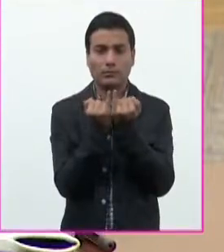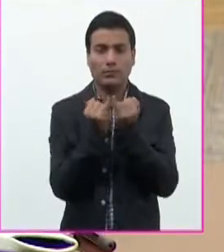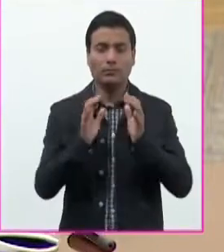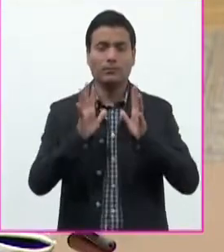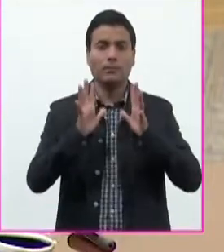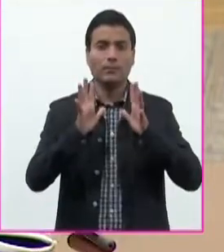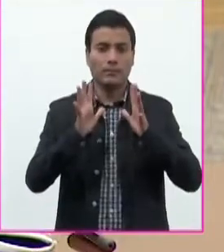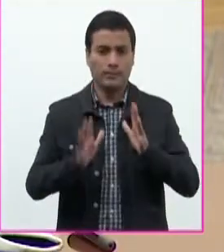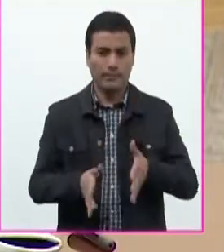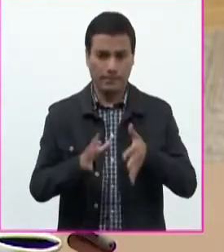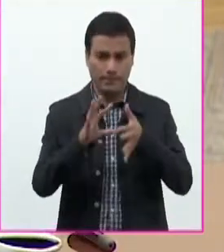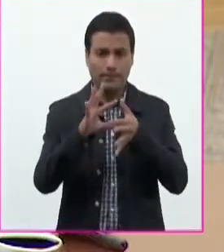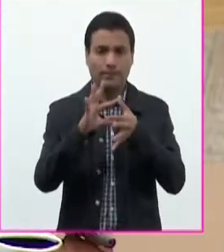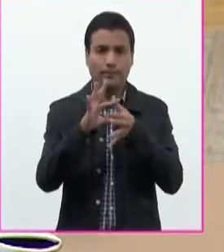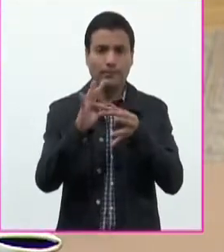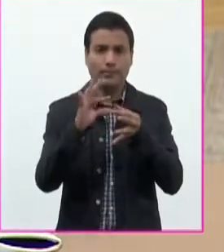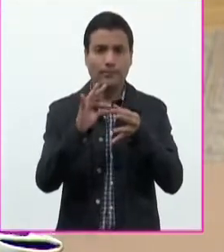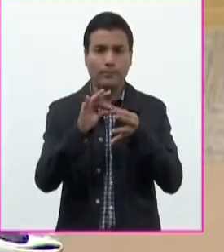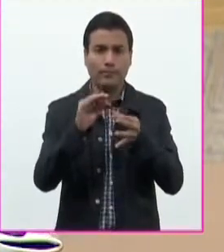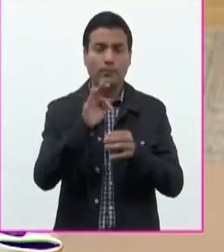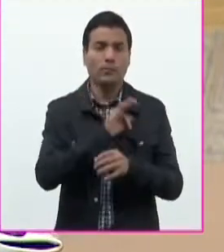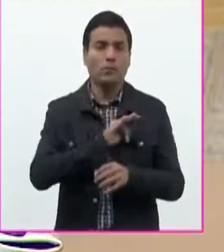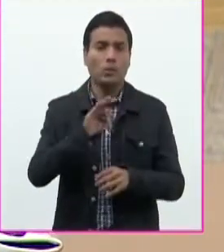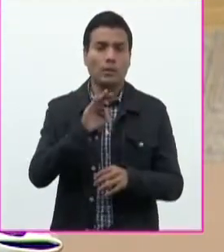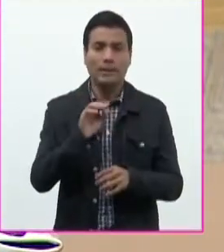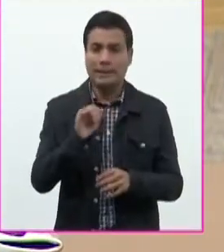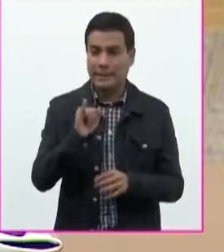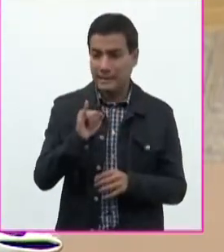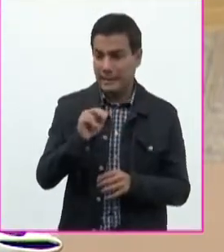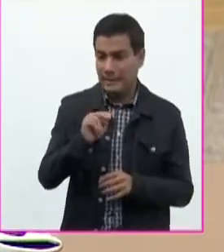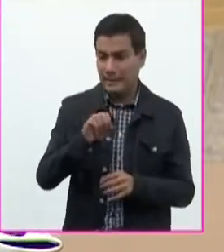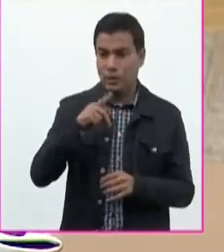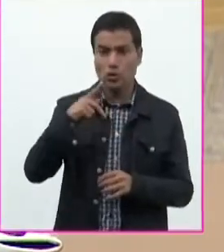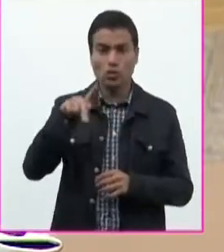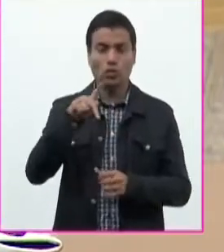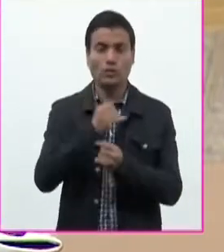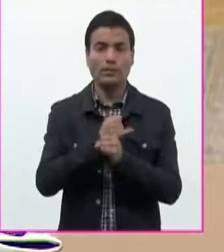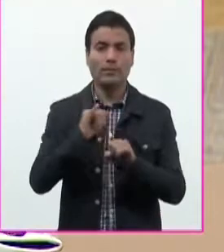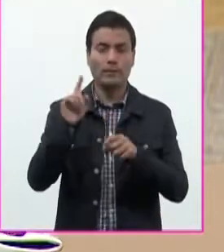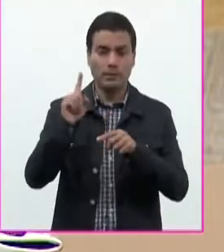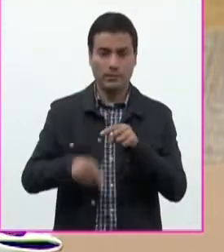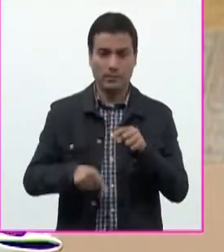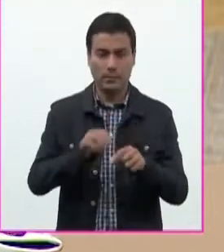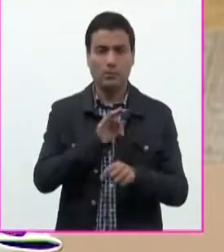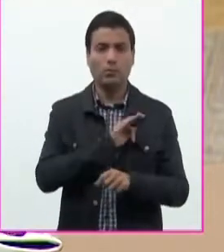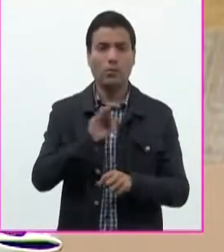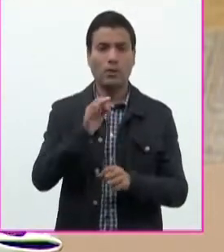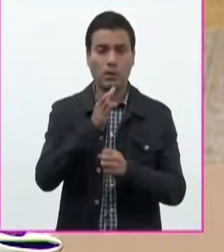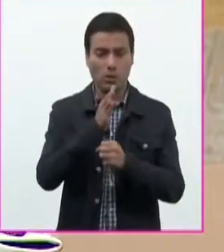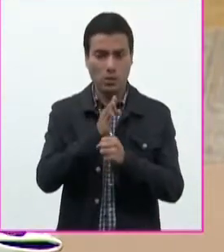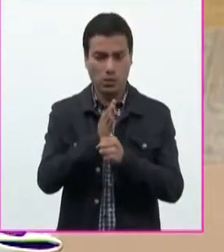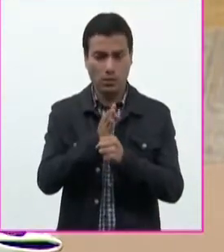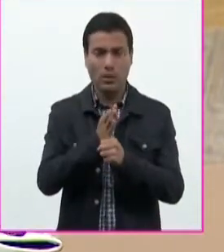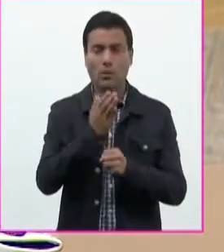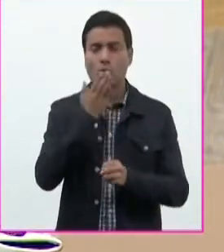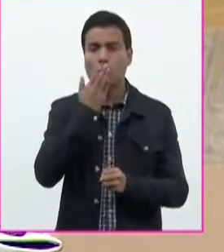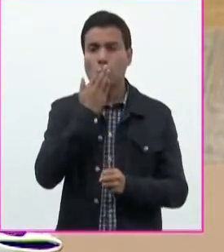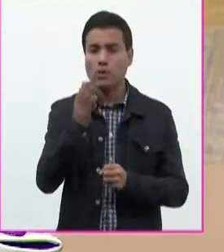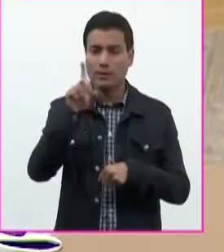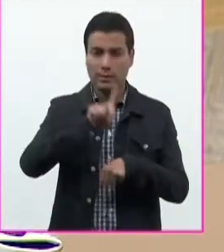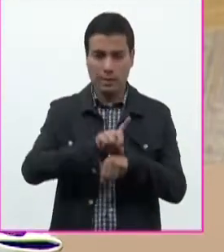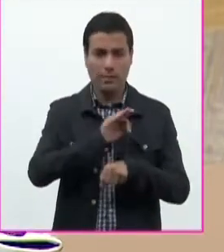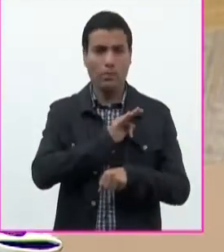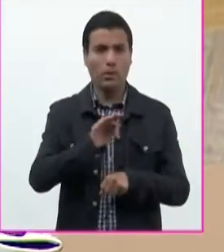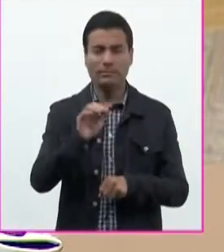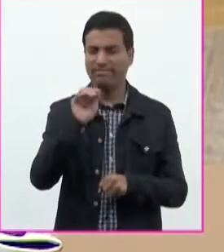respecto a la posible vulneración de la autonomía del Instituto Nacional Electoral. Yo creo que es un buen día para hacer un llamado a la